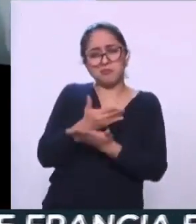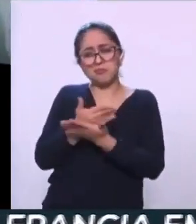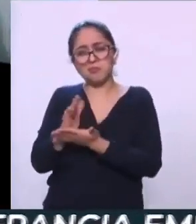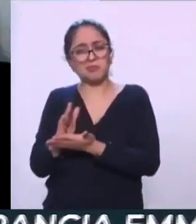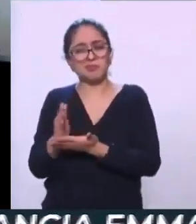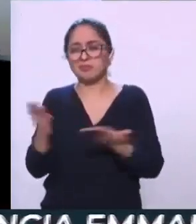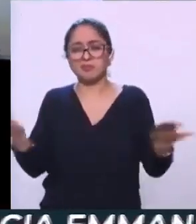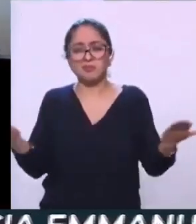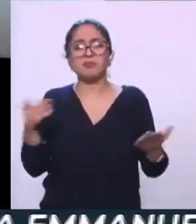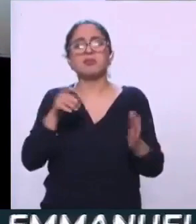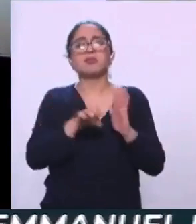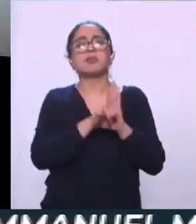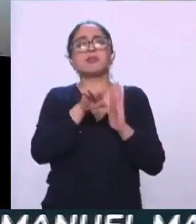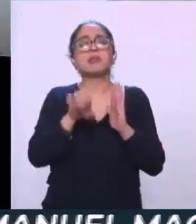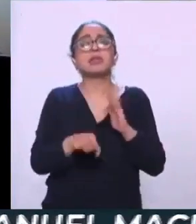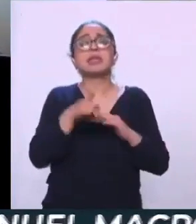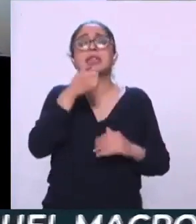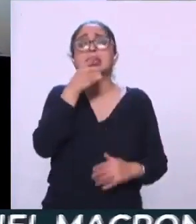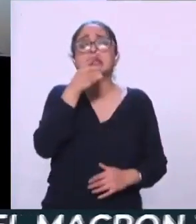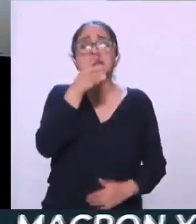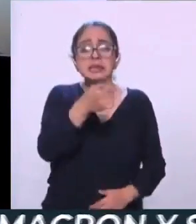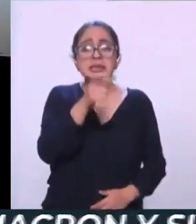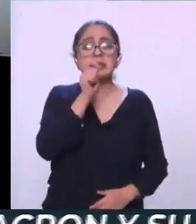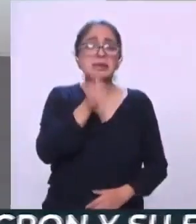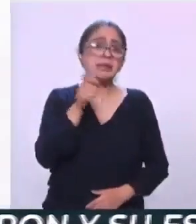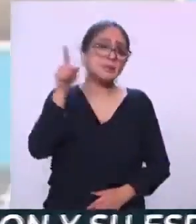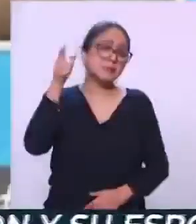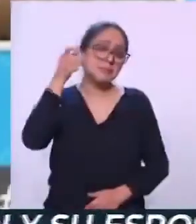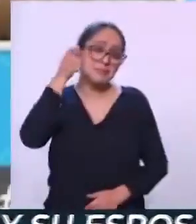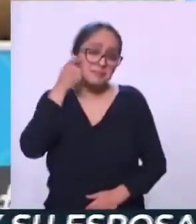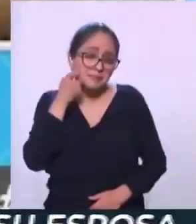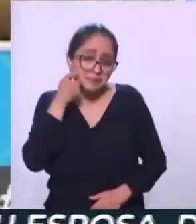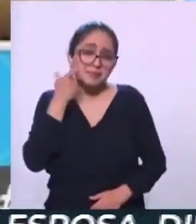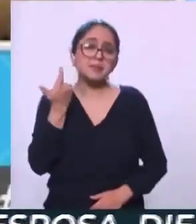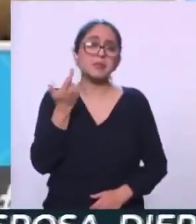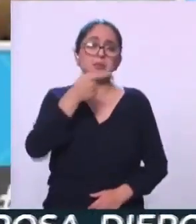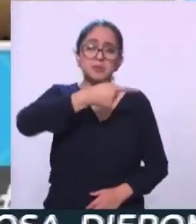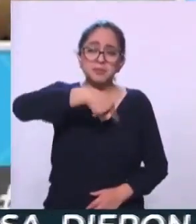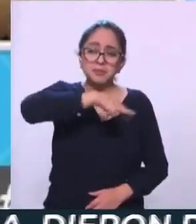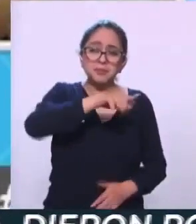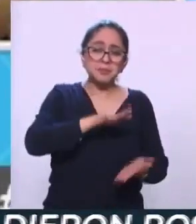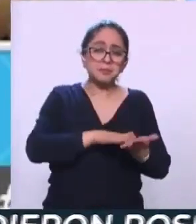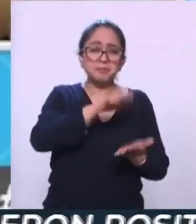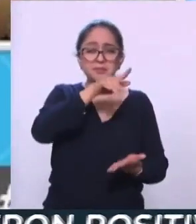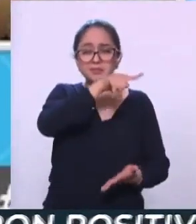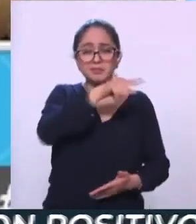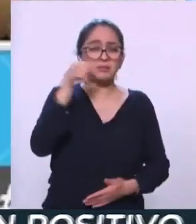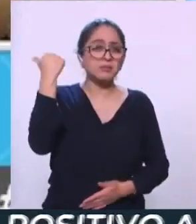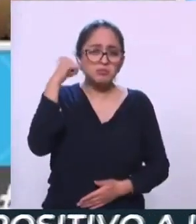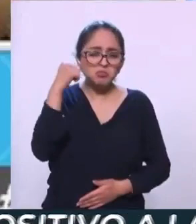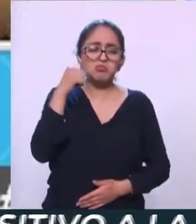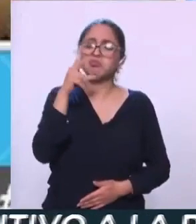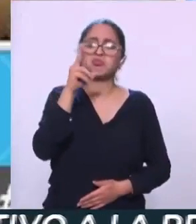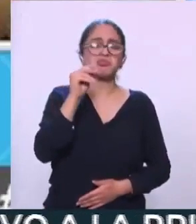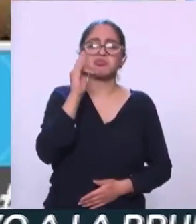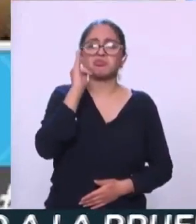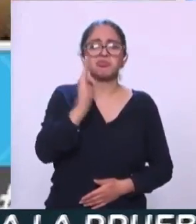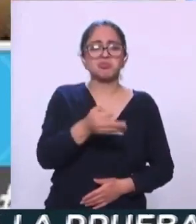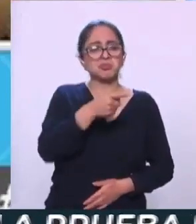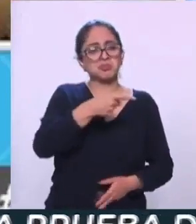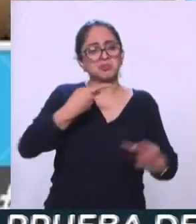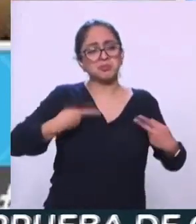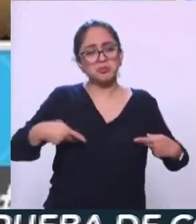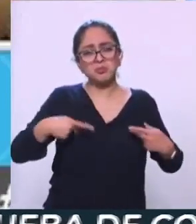dirigida, afirmando que en Guerrero específicamente en Acapulco no se iba a vacunar al personal